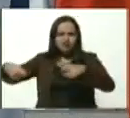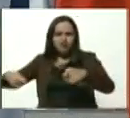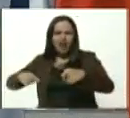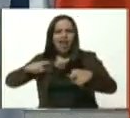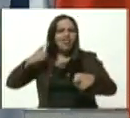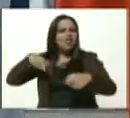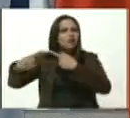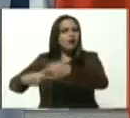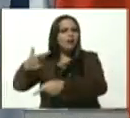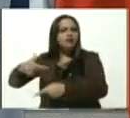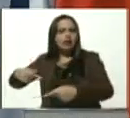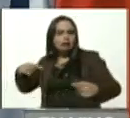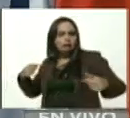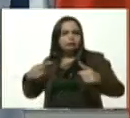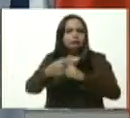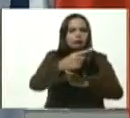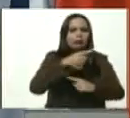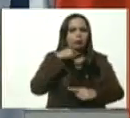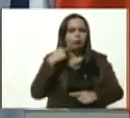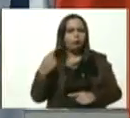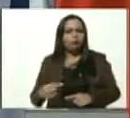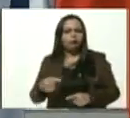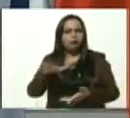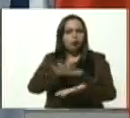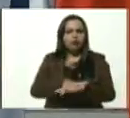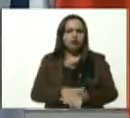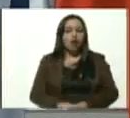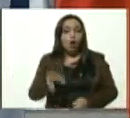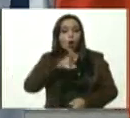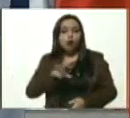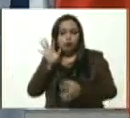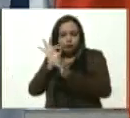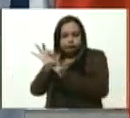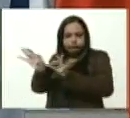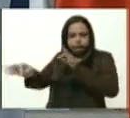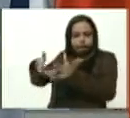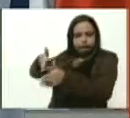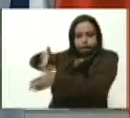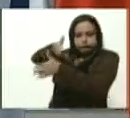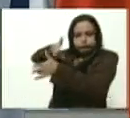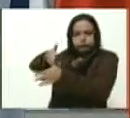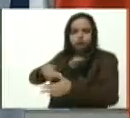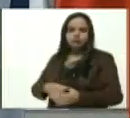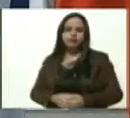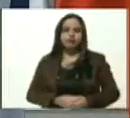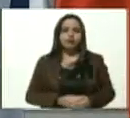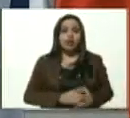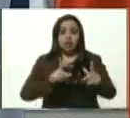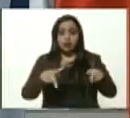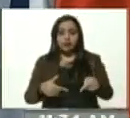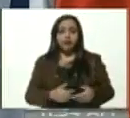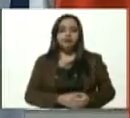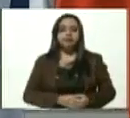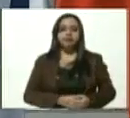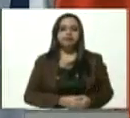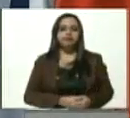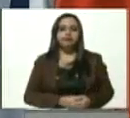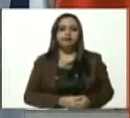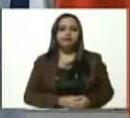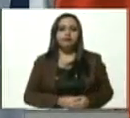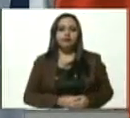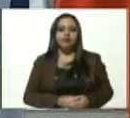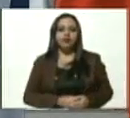personas, el uso de francotiradores, y en medio de ello lamentablemente también hubo una